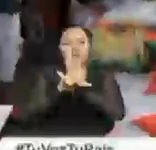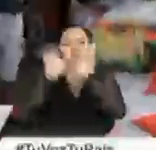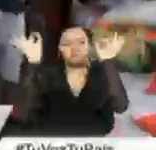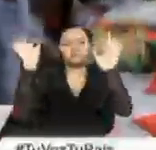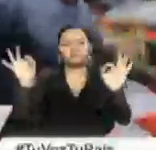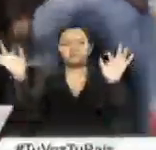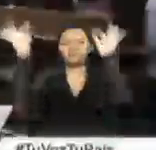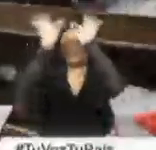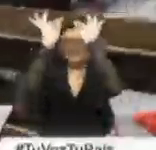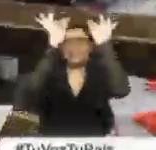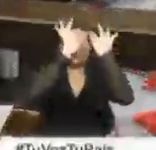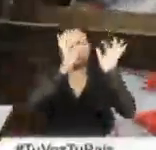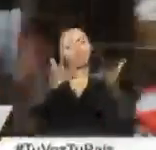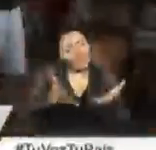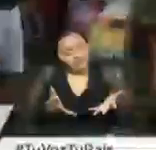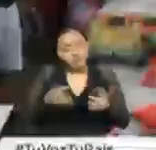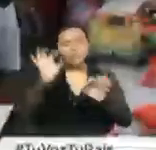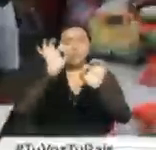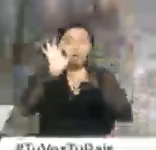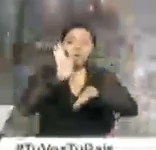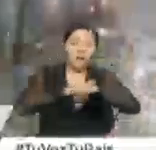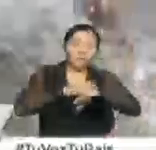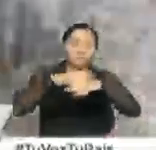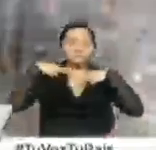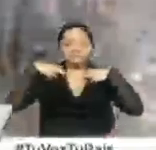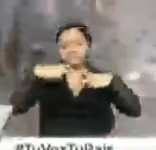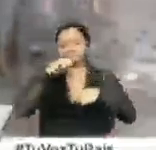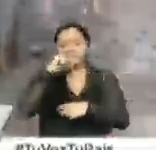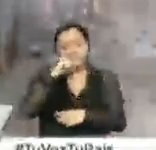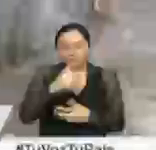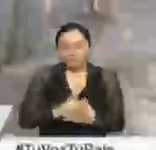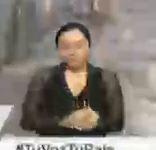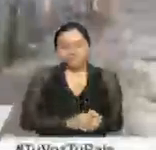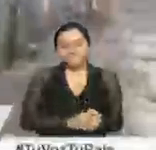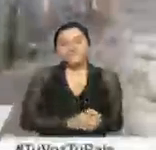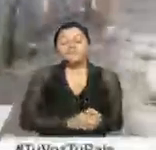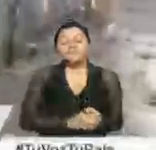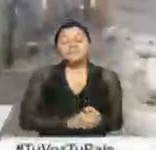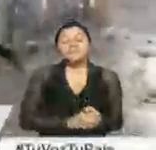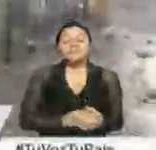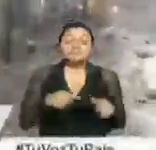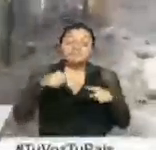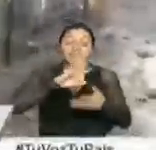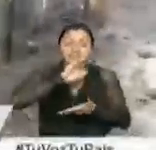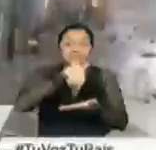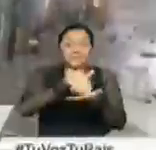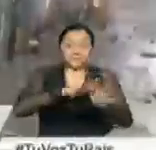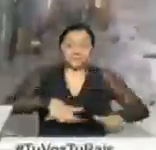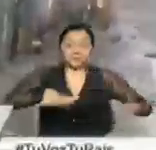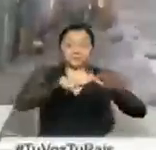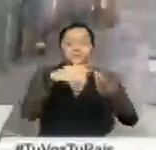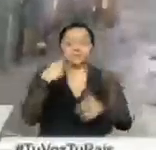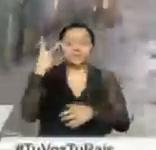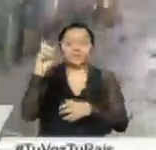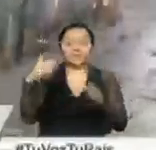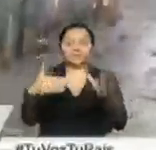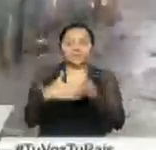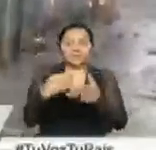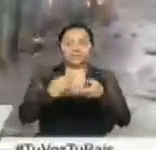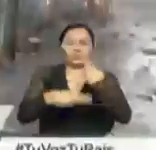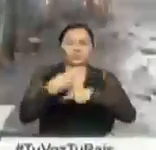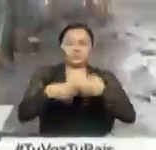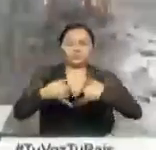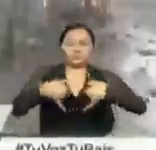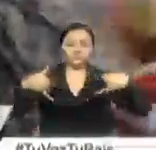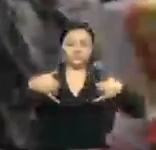electricidad. Las causas del incendio aún están siendo investigadas. Se estima que en el centro hay más de 20.000 comerciantes formales e